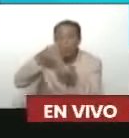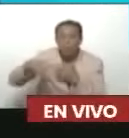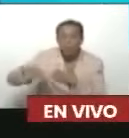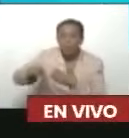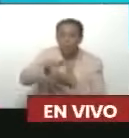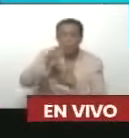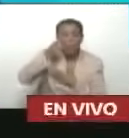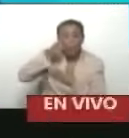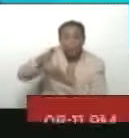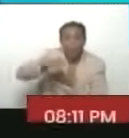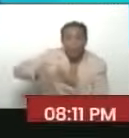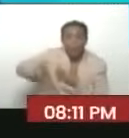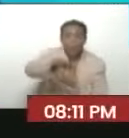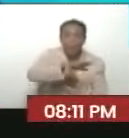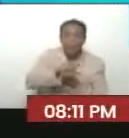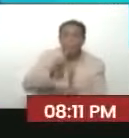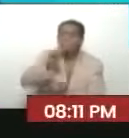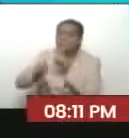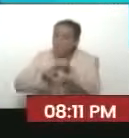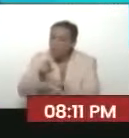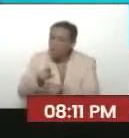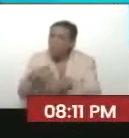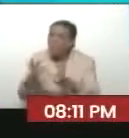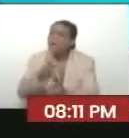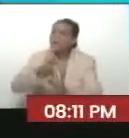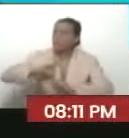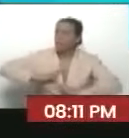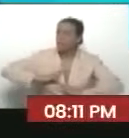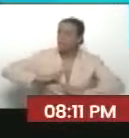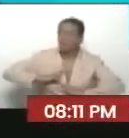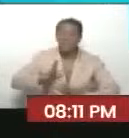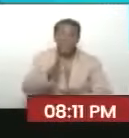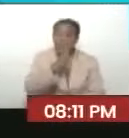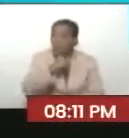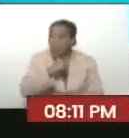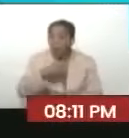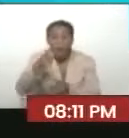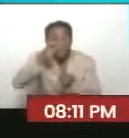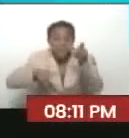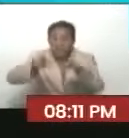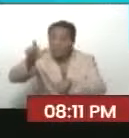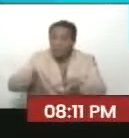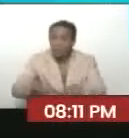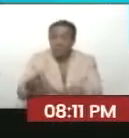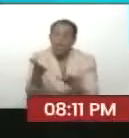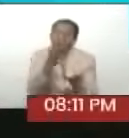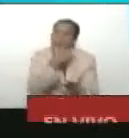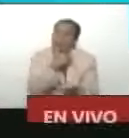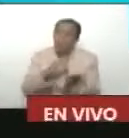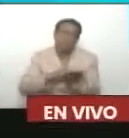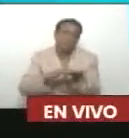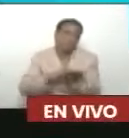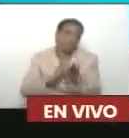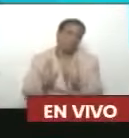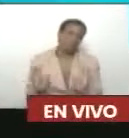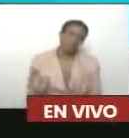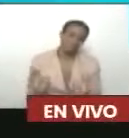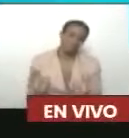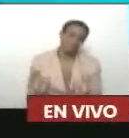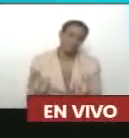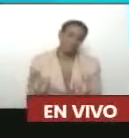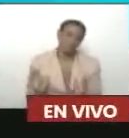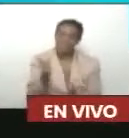siempre. Con el pueblo siempre, sin el pueblo nunca. Con el pueblo todo, sin el pueblo